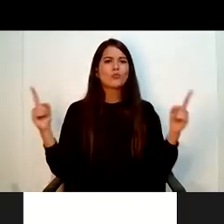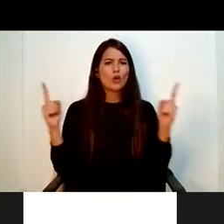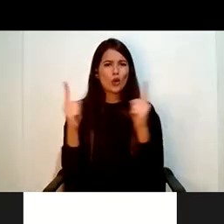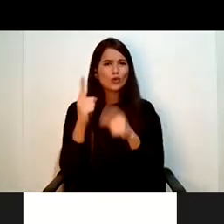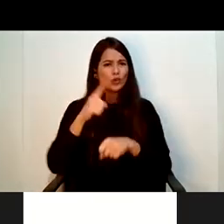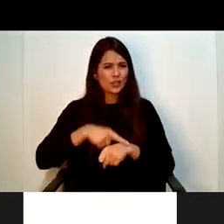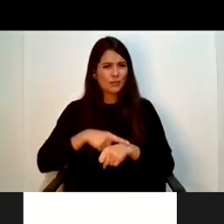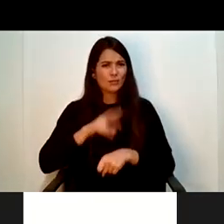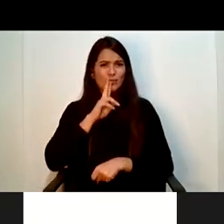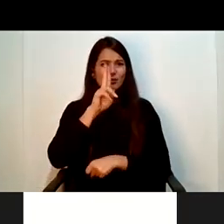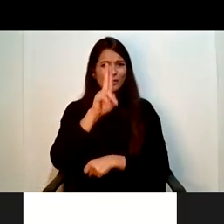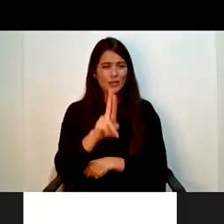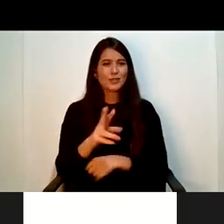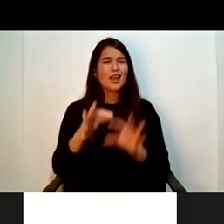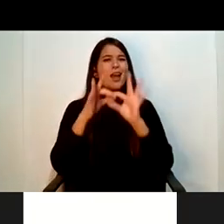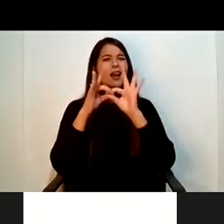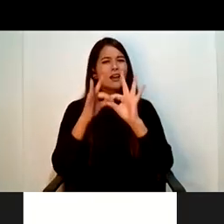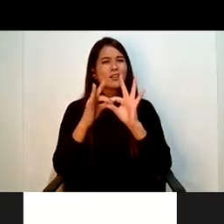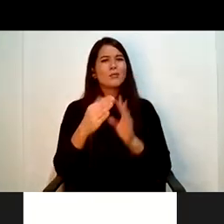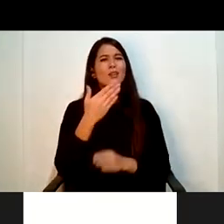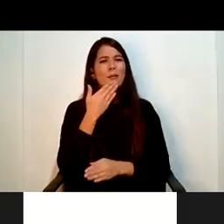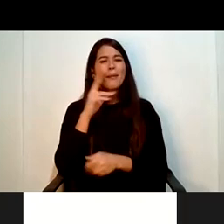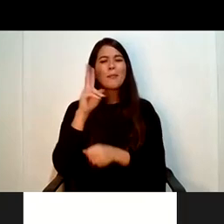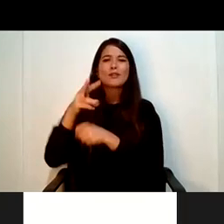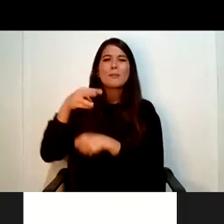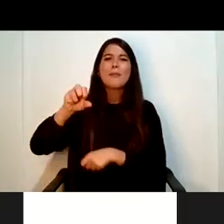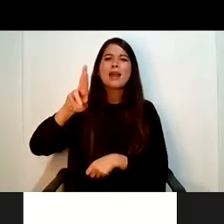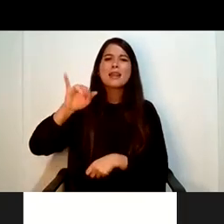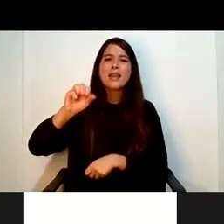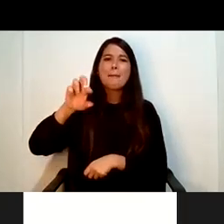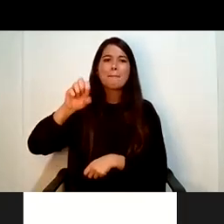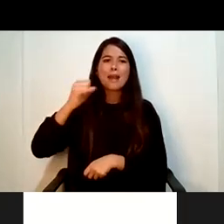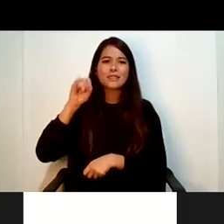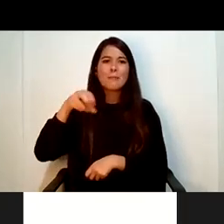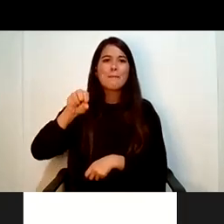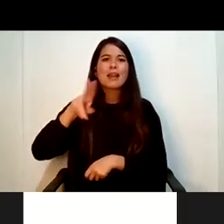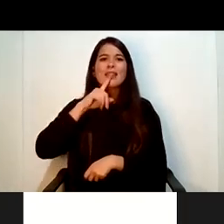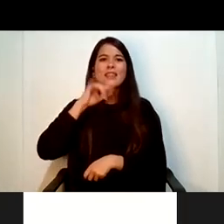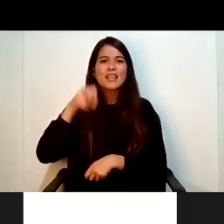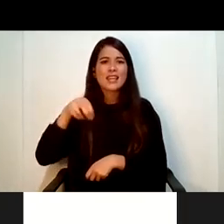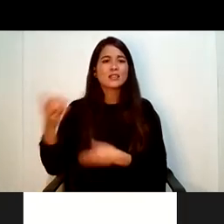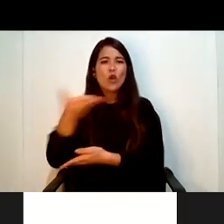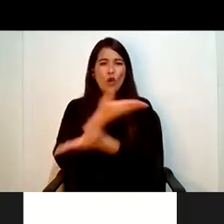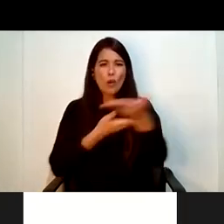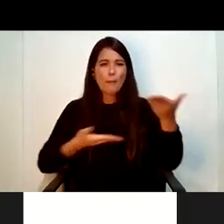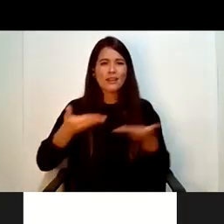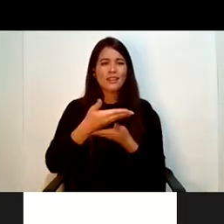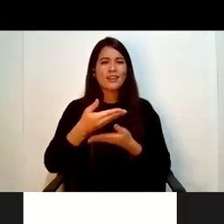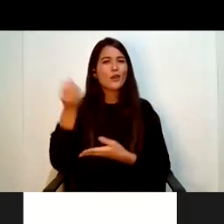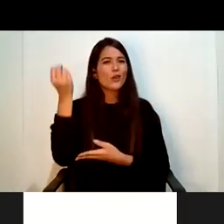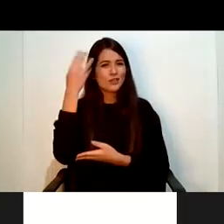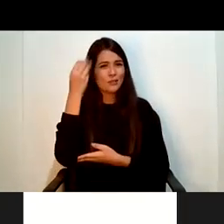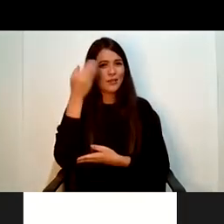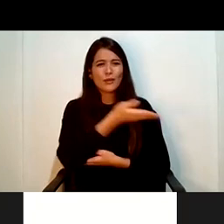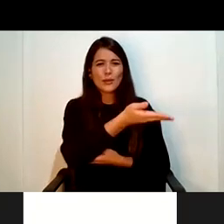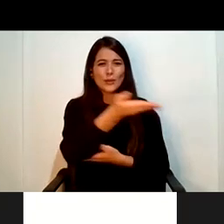respondidas. Agradecemos también a la docente María Paz Martínez por compartir sus conocimientos y a ustedes, quienes están